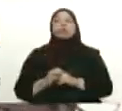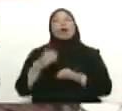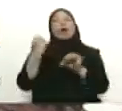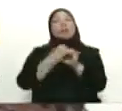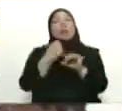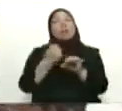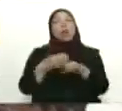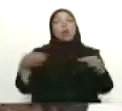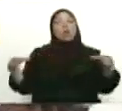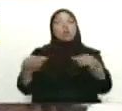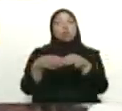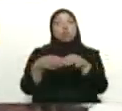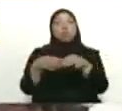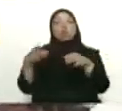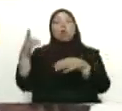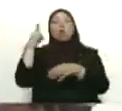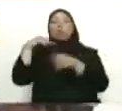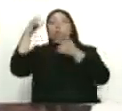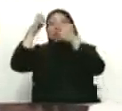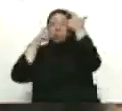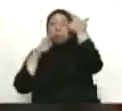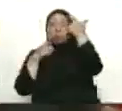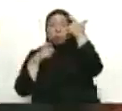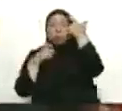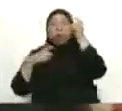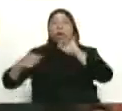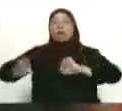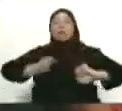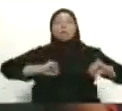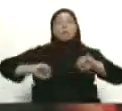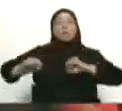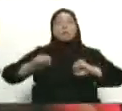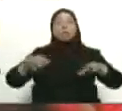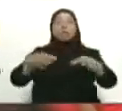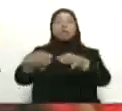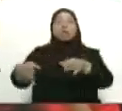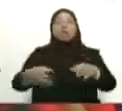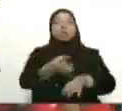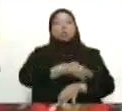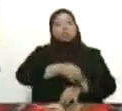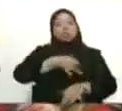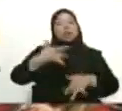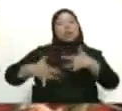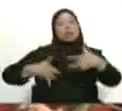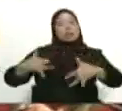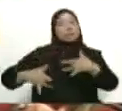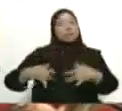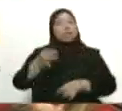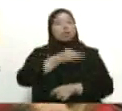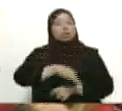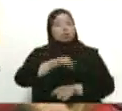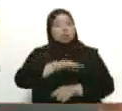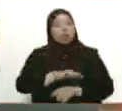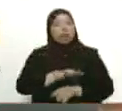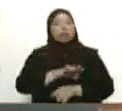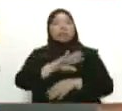las estructuras del Gran pueblo patriótico a las estructuras de los movimientos sociales Por qué Porque